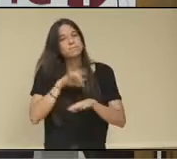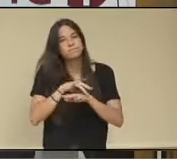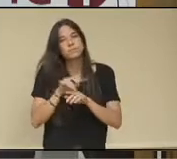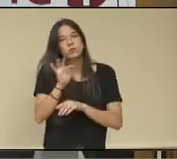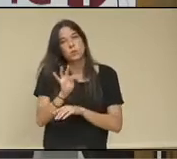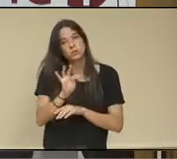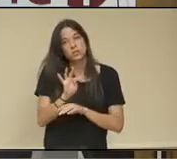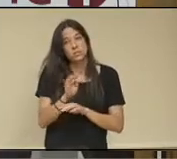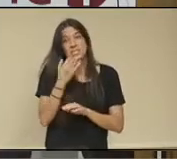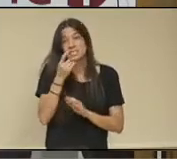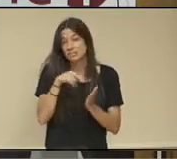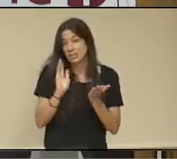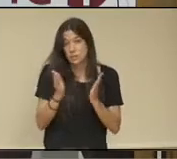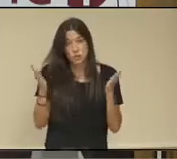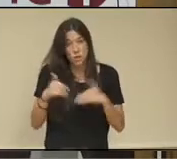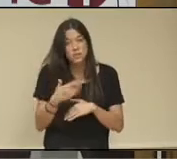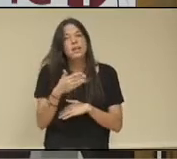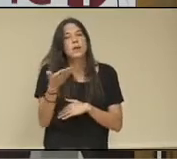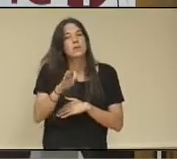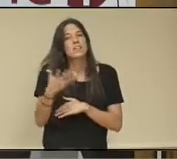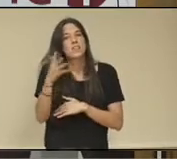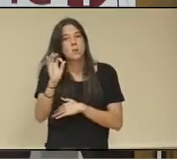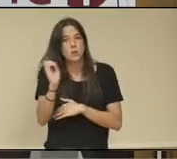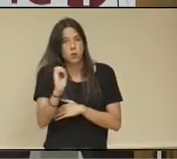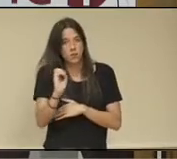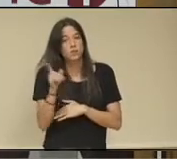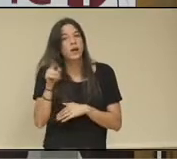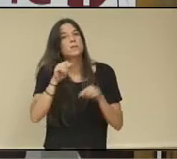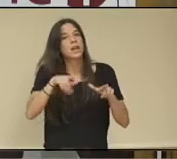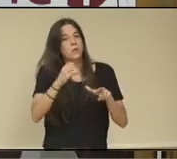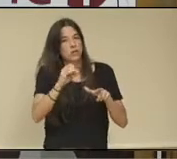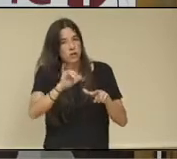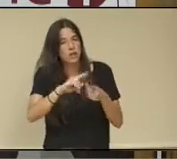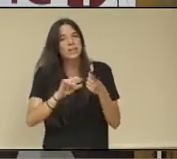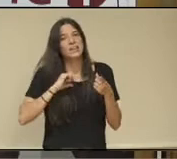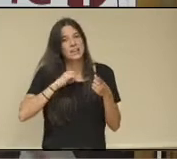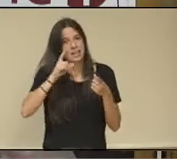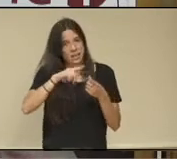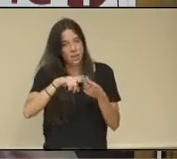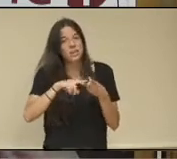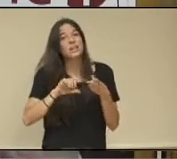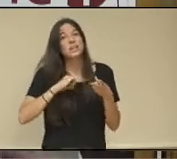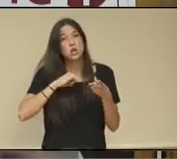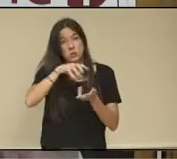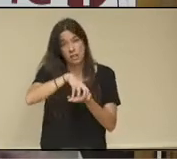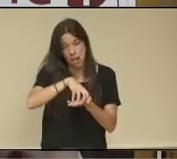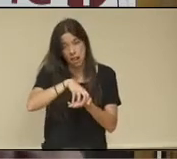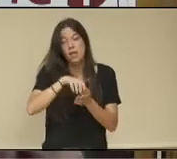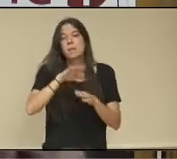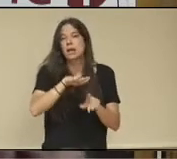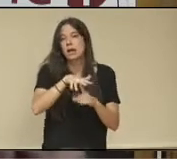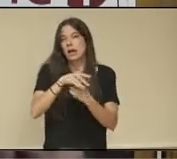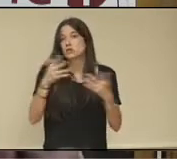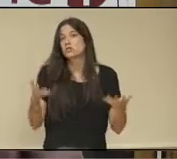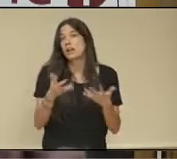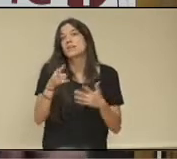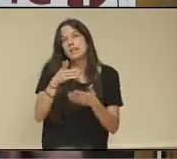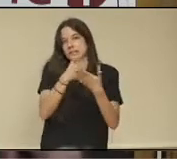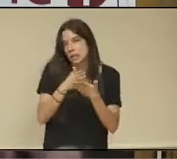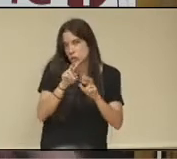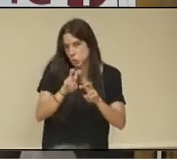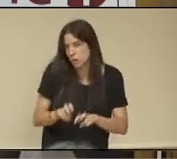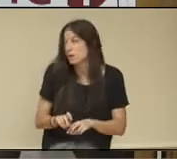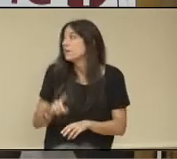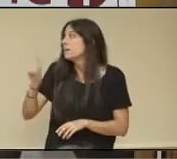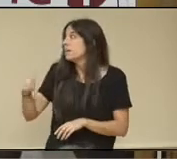50%. Entonces ahí tiene un laboratorio de una clínica y un hospital para los casos graves, que es donde se va a estudiar. Y aquí Michelle